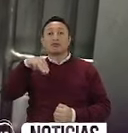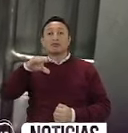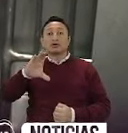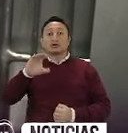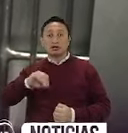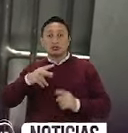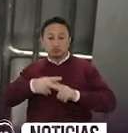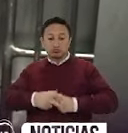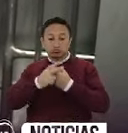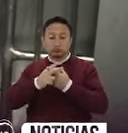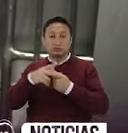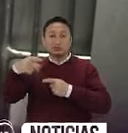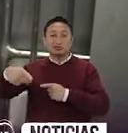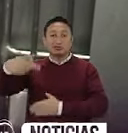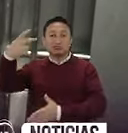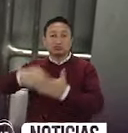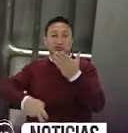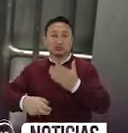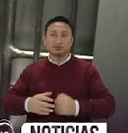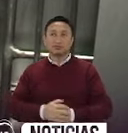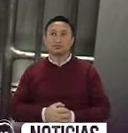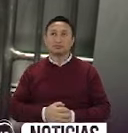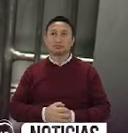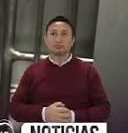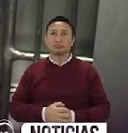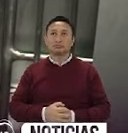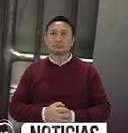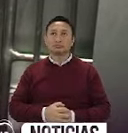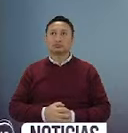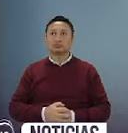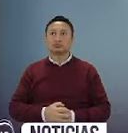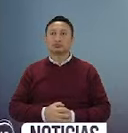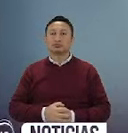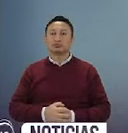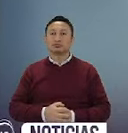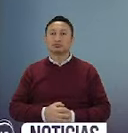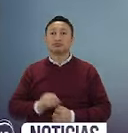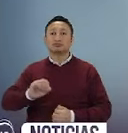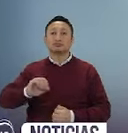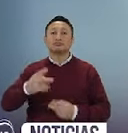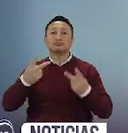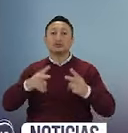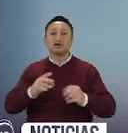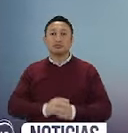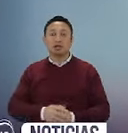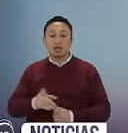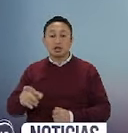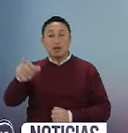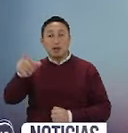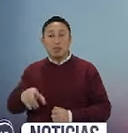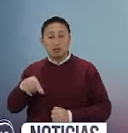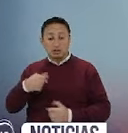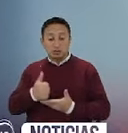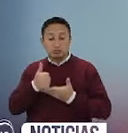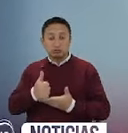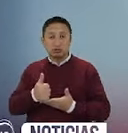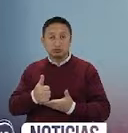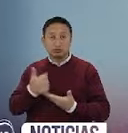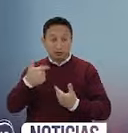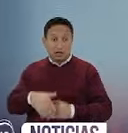el inicio de un acto administrativo sancionador en contra del ciudadano, así como también sus rescatistas realizarán una